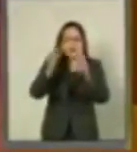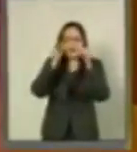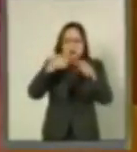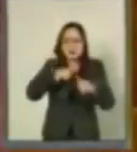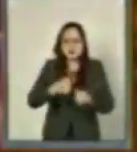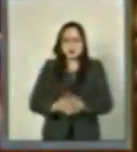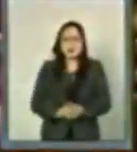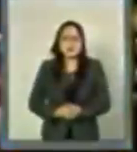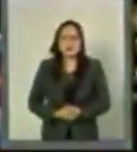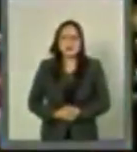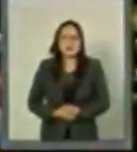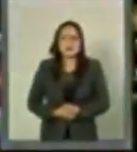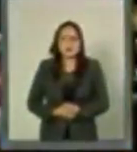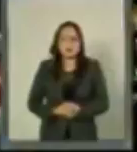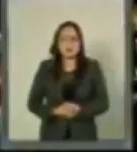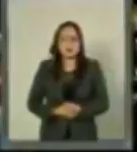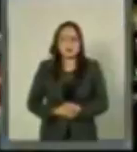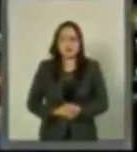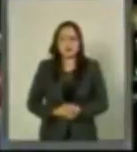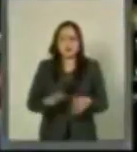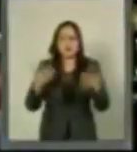atención.